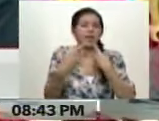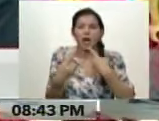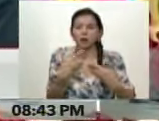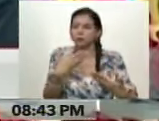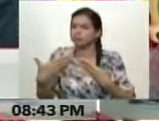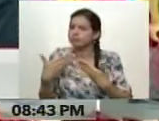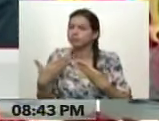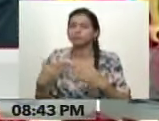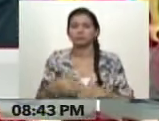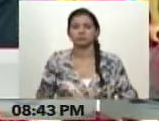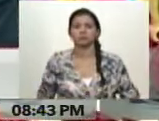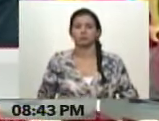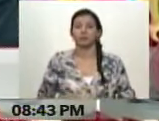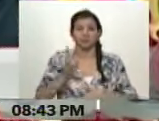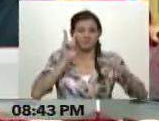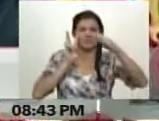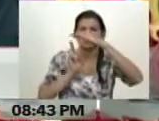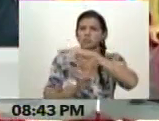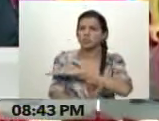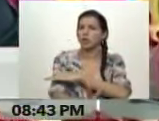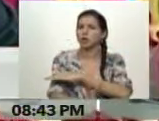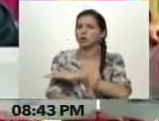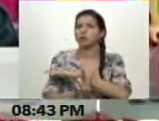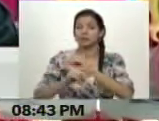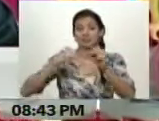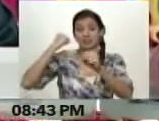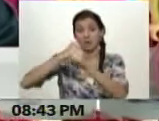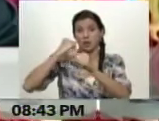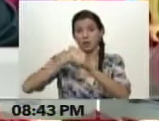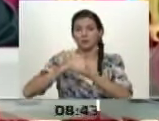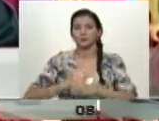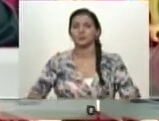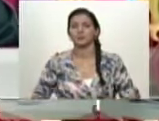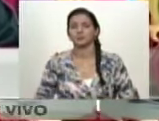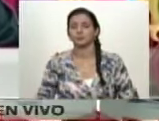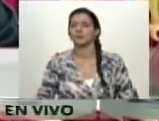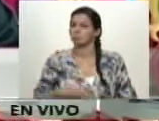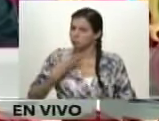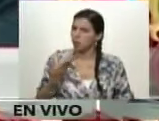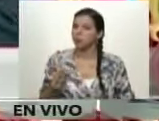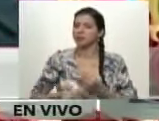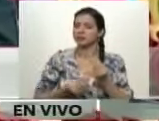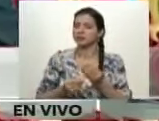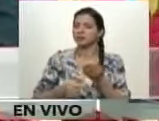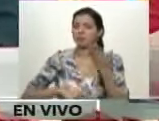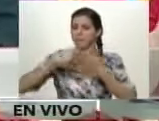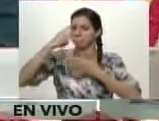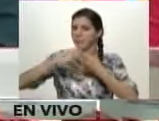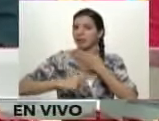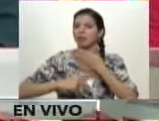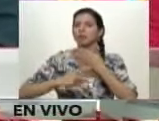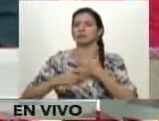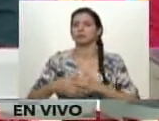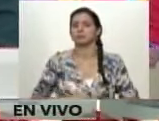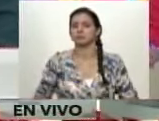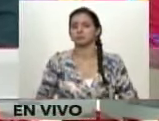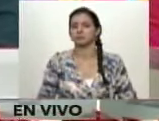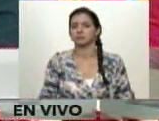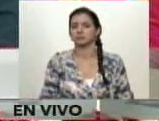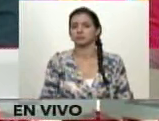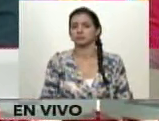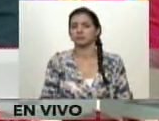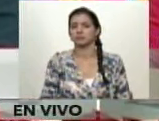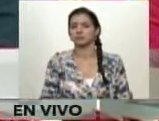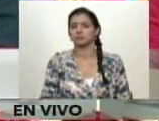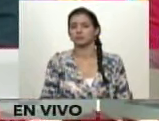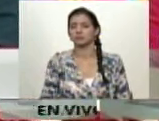gran capacidad y visión y acción elaboremos los planes para las tres